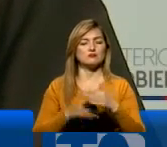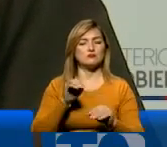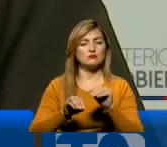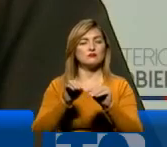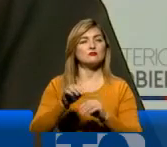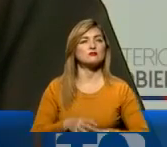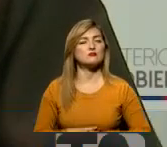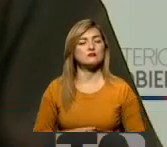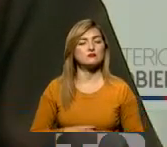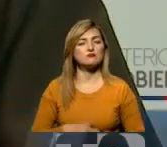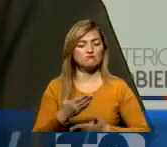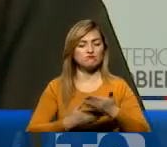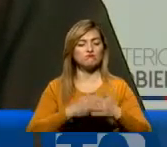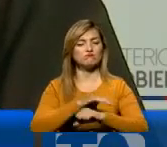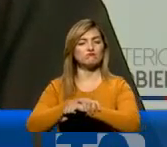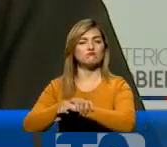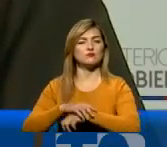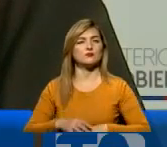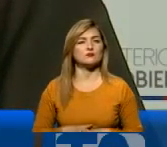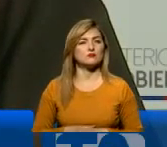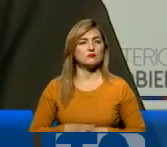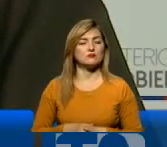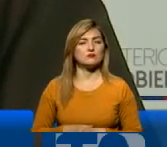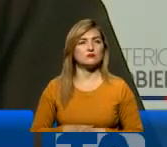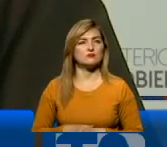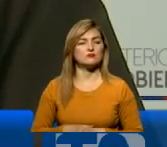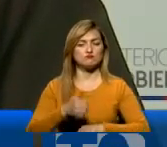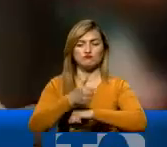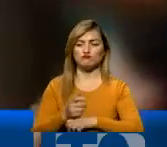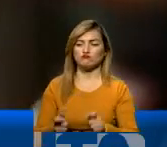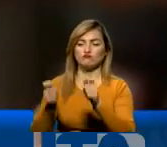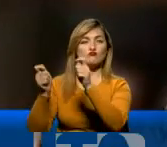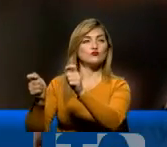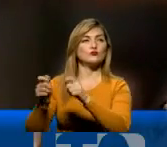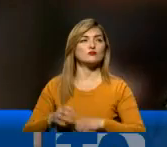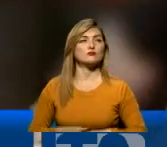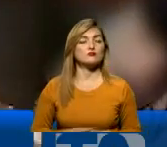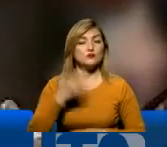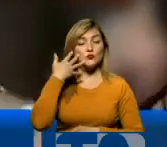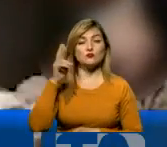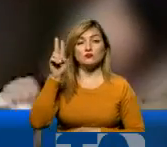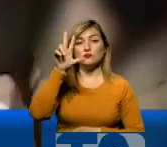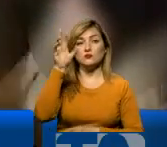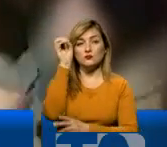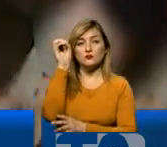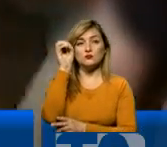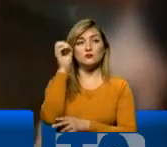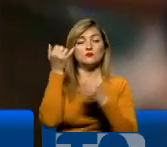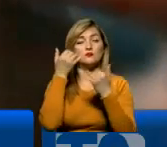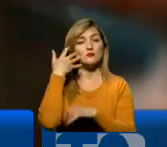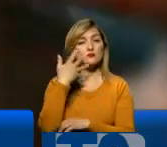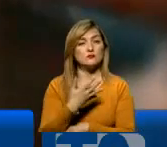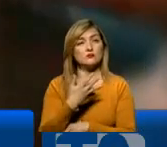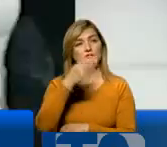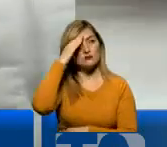parte de detención y entregarlos a órdenes de autoridad competente. Desde el 23 de octubre hasta la fecha, la